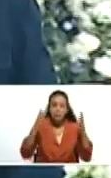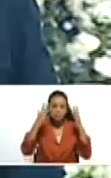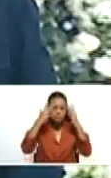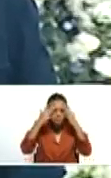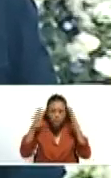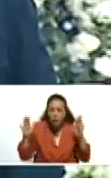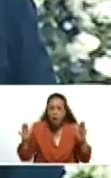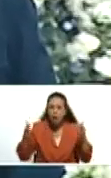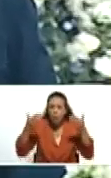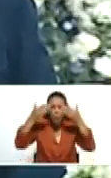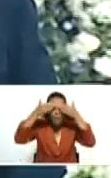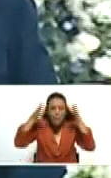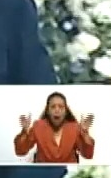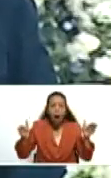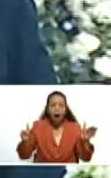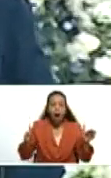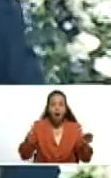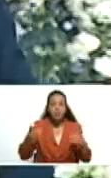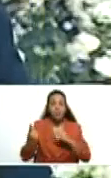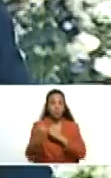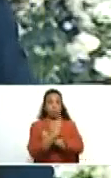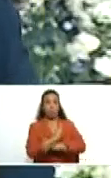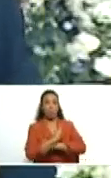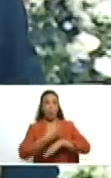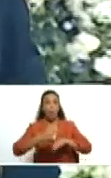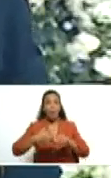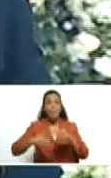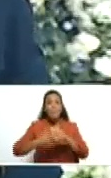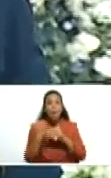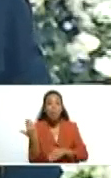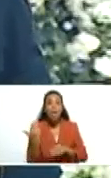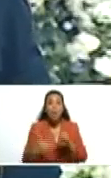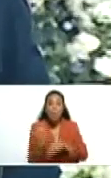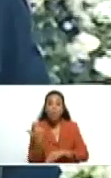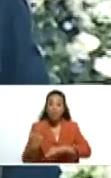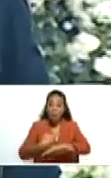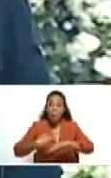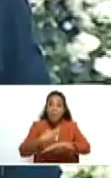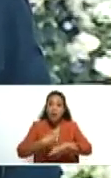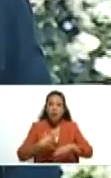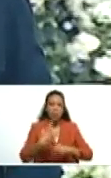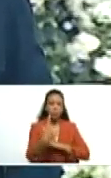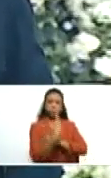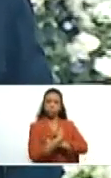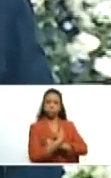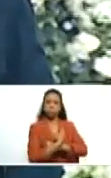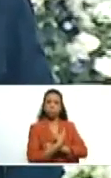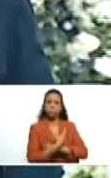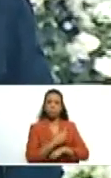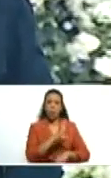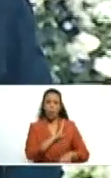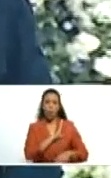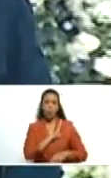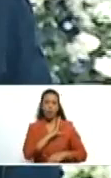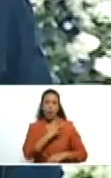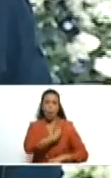se impuso un modelo autoritario de Estado, un modelo neocolonial de